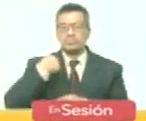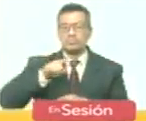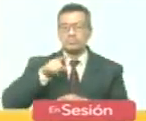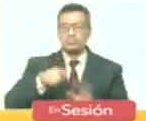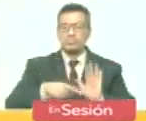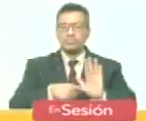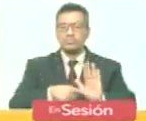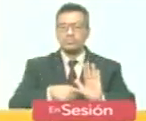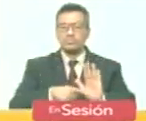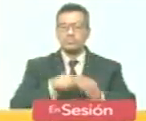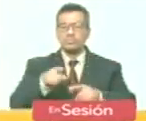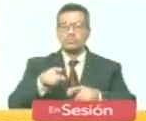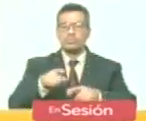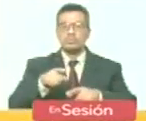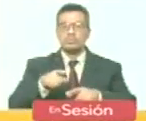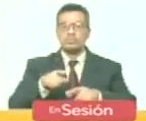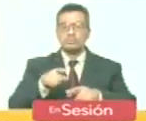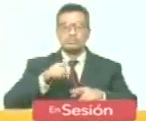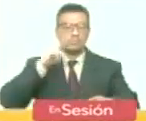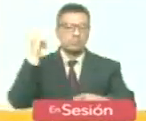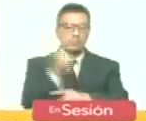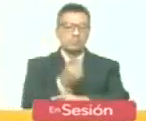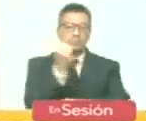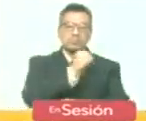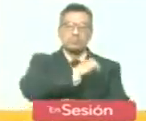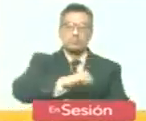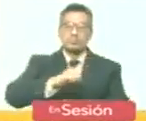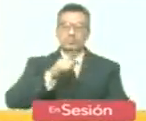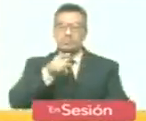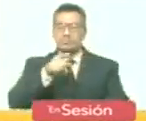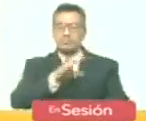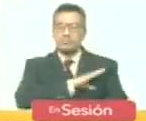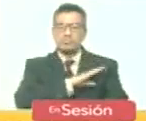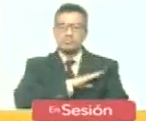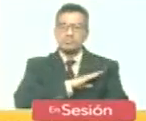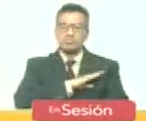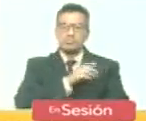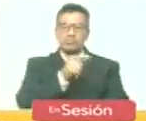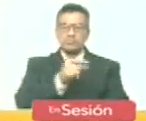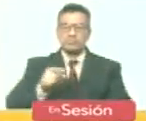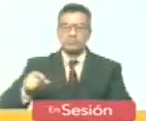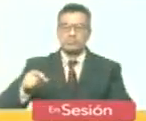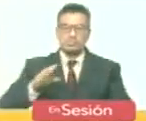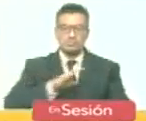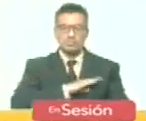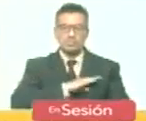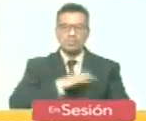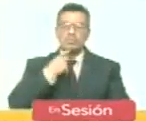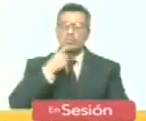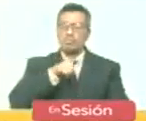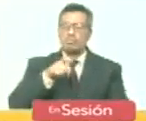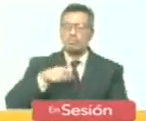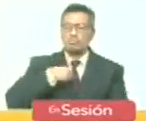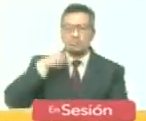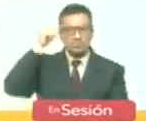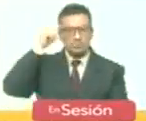frente estaba siendo condenado a muerte por militantes de sus propios partidos? ¿Cuántos? Me lo pregunto hoy.